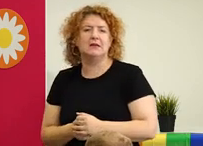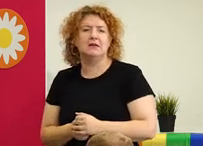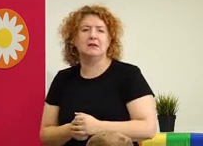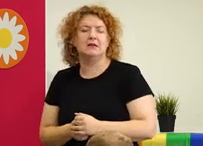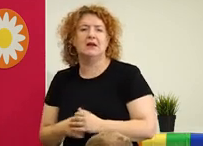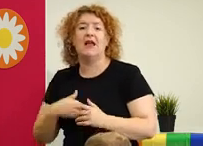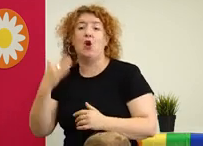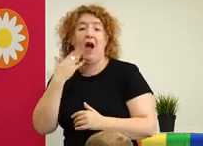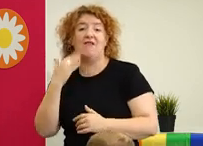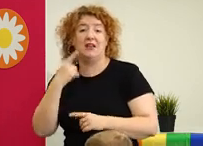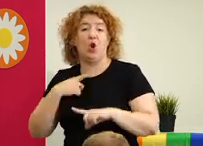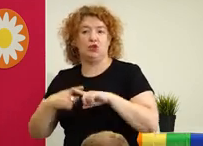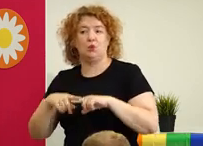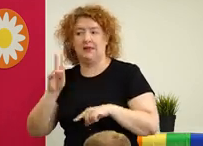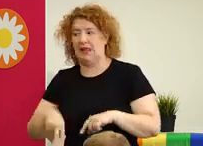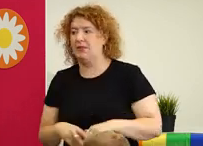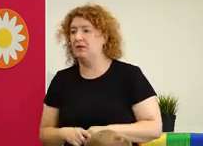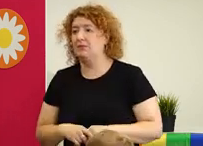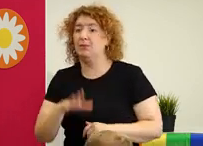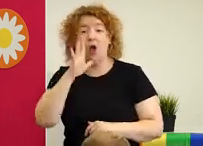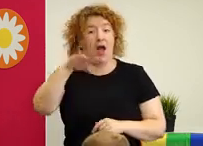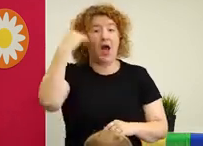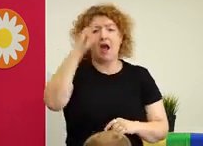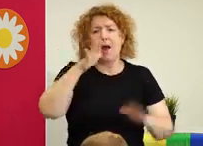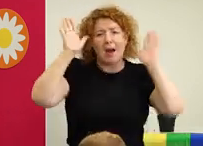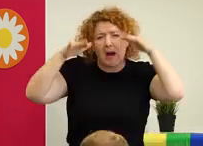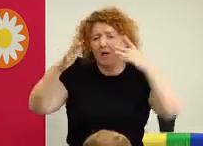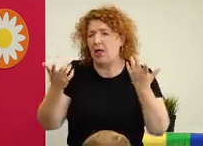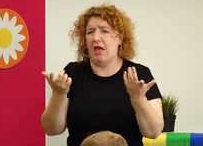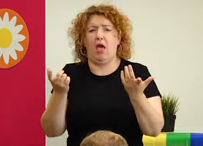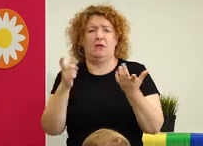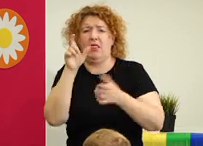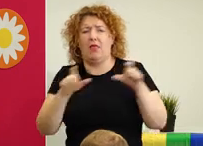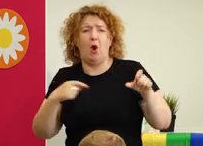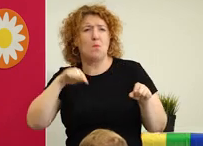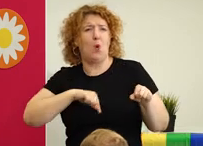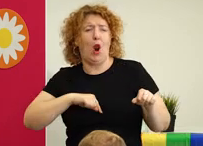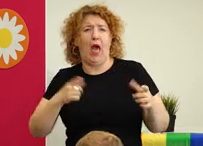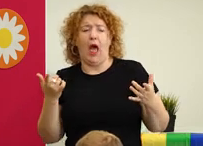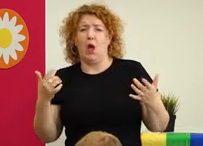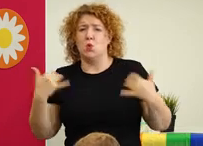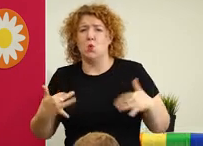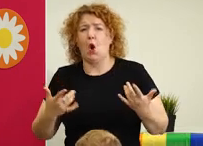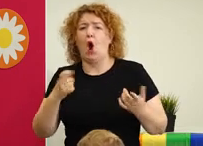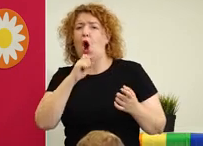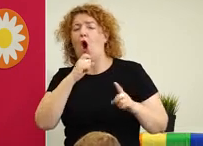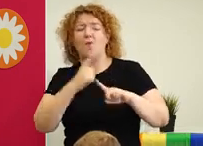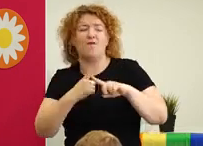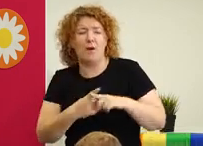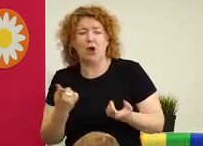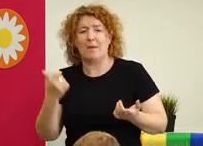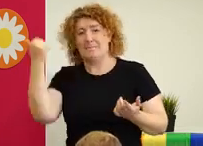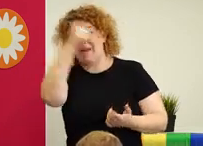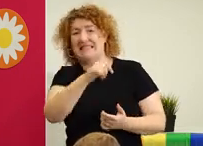lo atractivo. Hoy en día, lo árabe es barbárico, incivilizado, inmoral, homofóbico y machista, llegando a